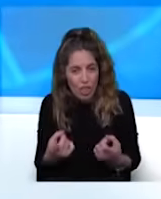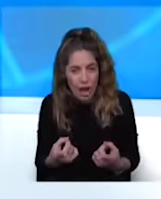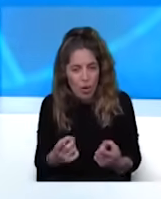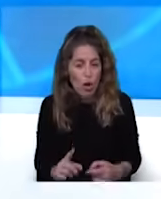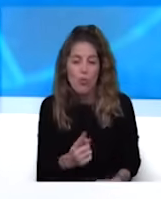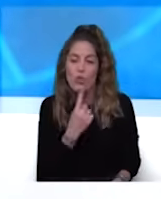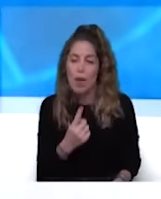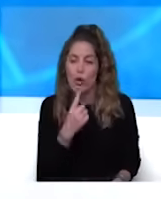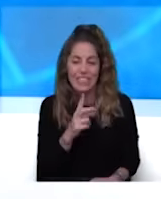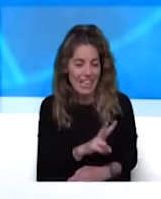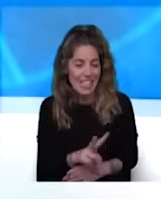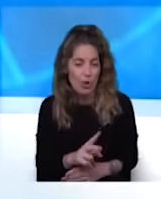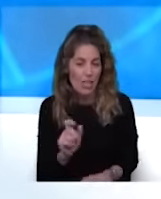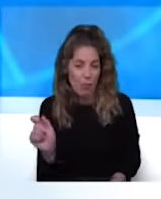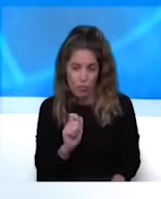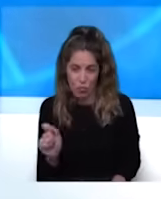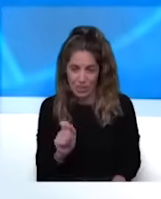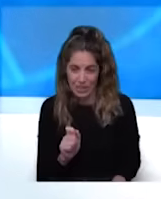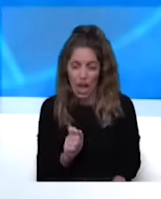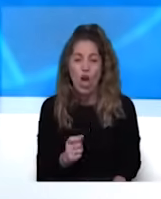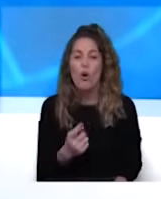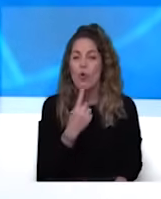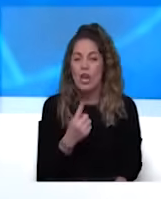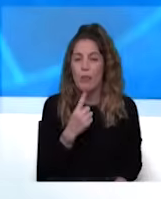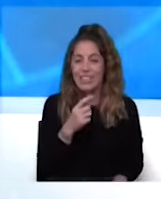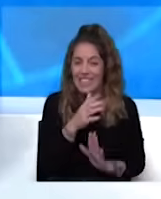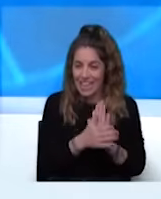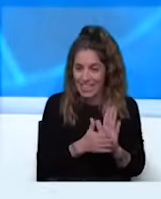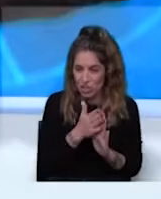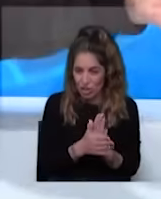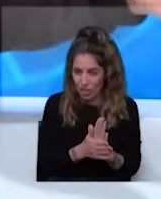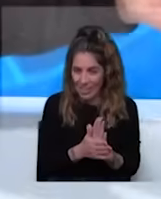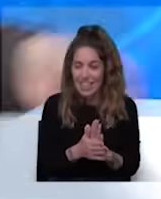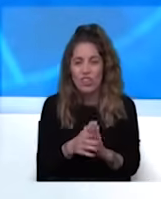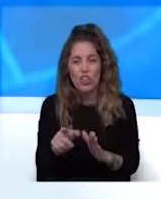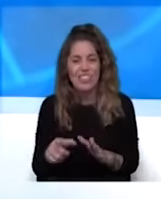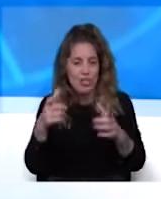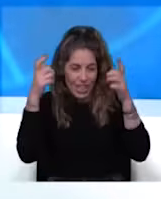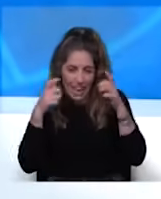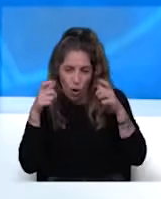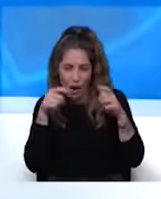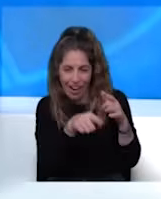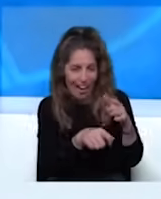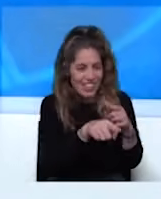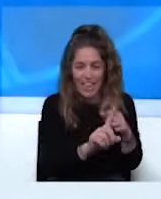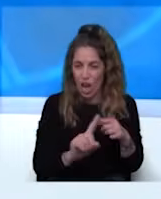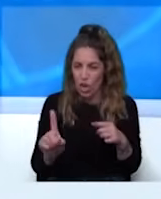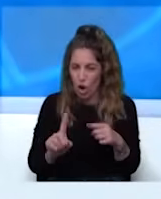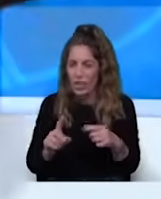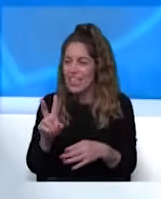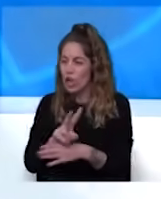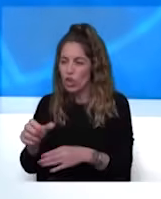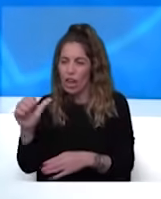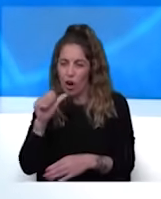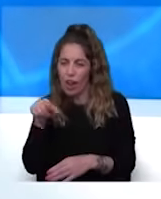una política de seguridad pública como una política nacional Entonces si se usa el casco acá allá no se usa si se controla el